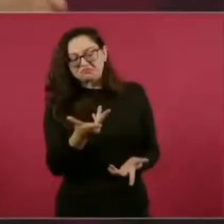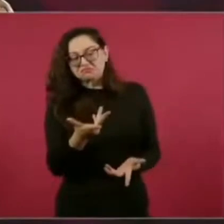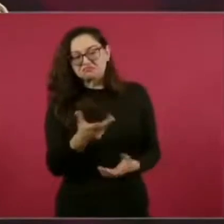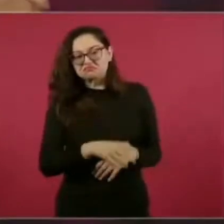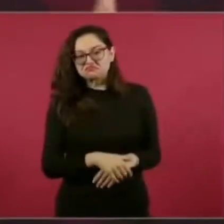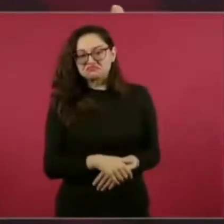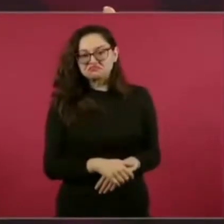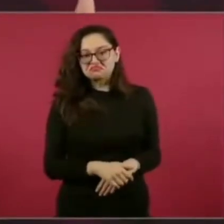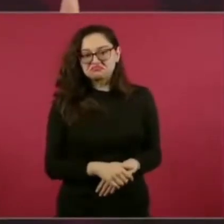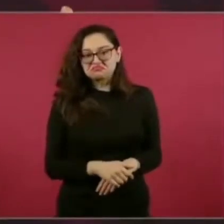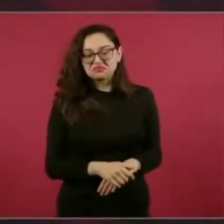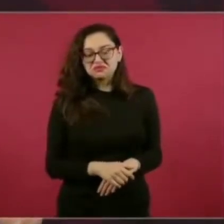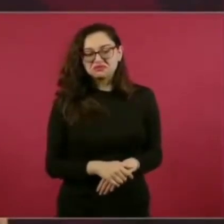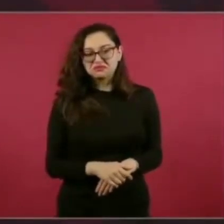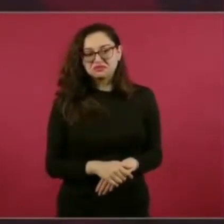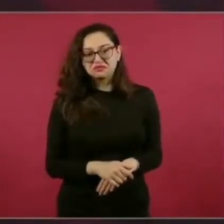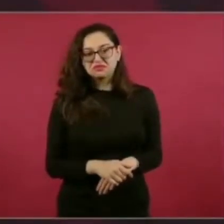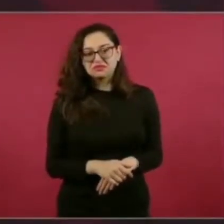ellos